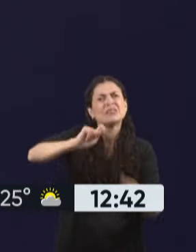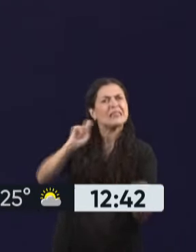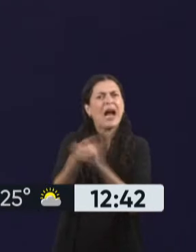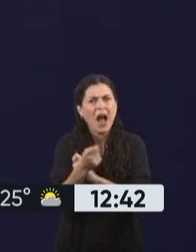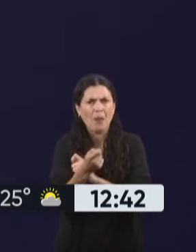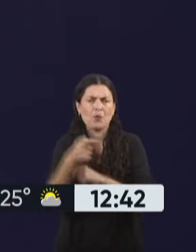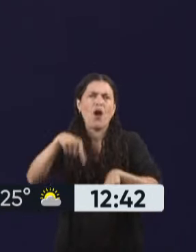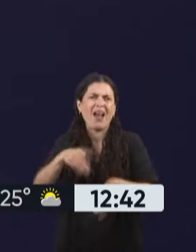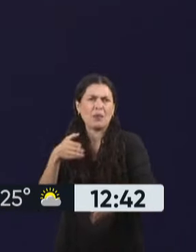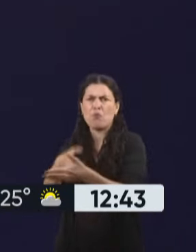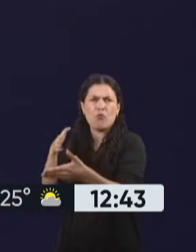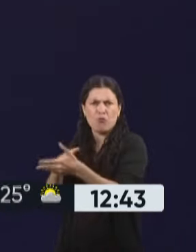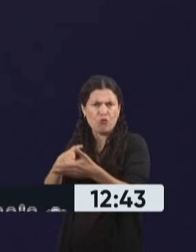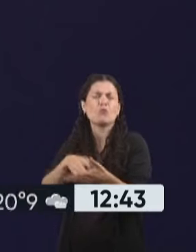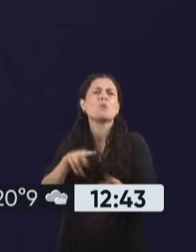Hasta ahora